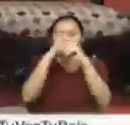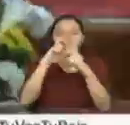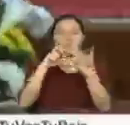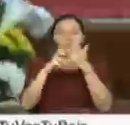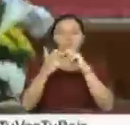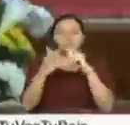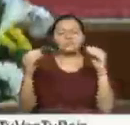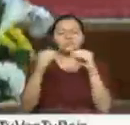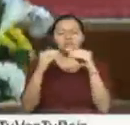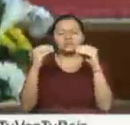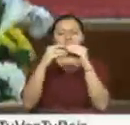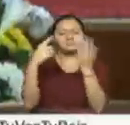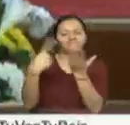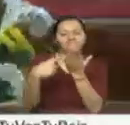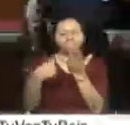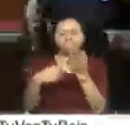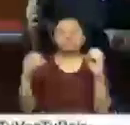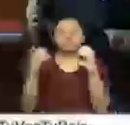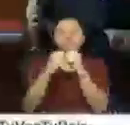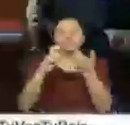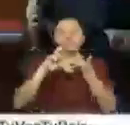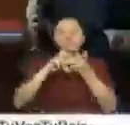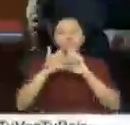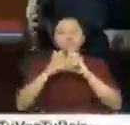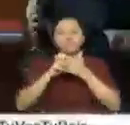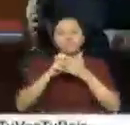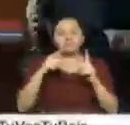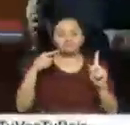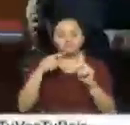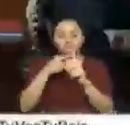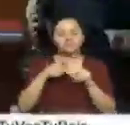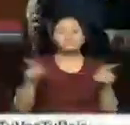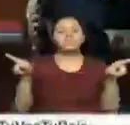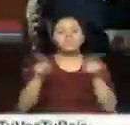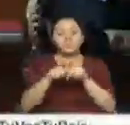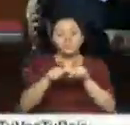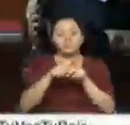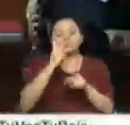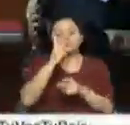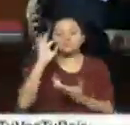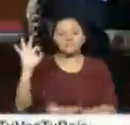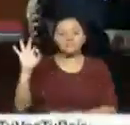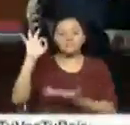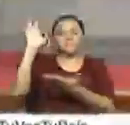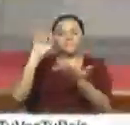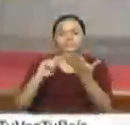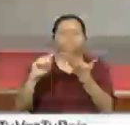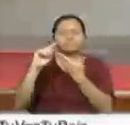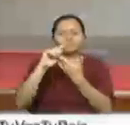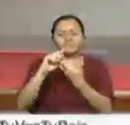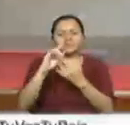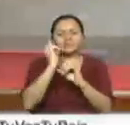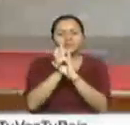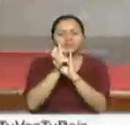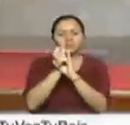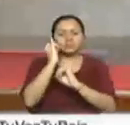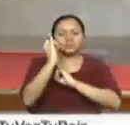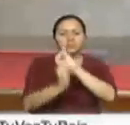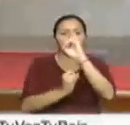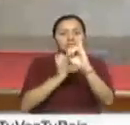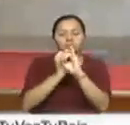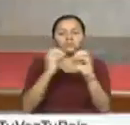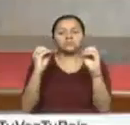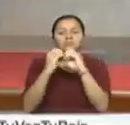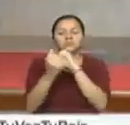tras muchos conflictos internos y las secuelas del colonialismo. También intervinieron representantes de varias instituciones internacionales como son el presidente